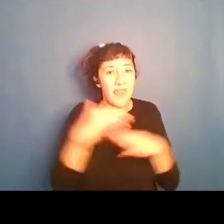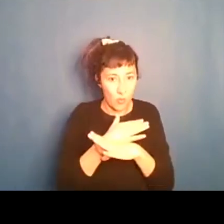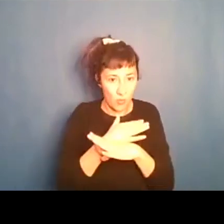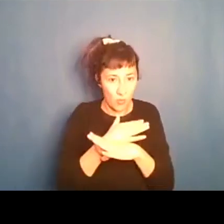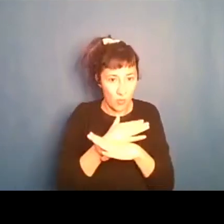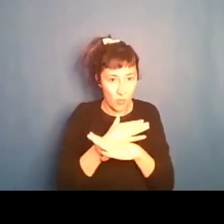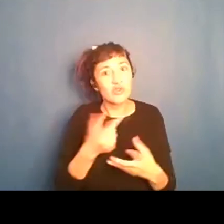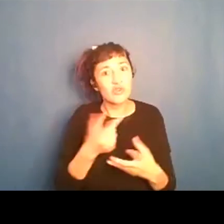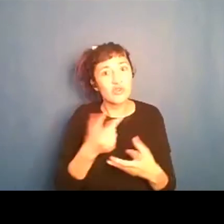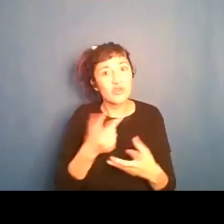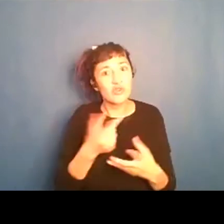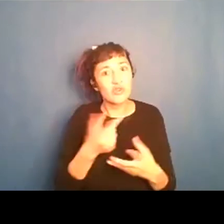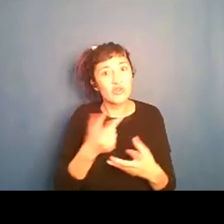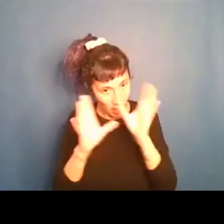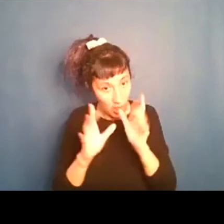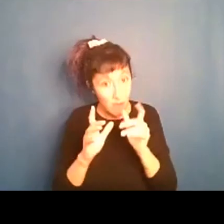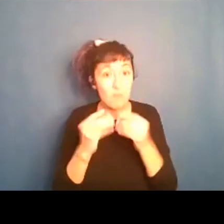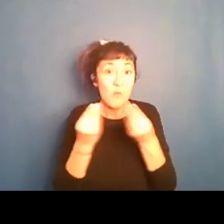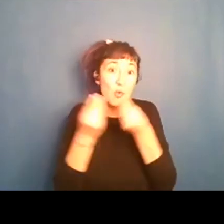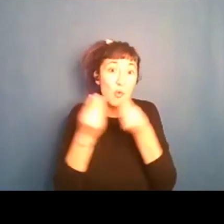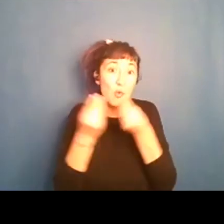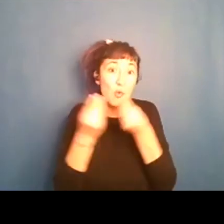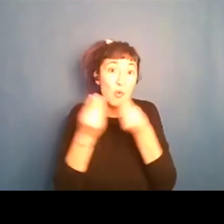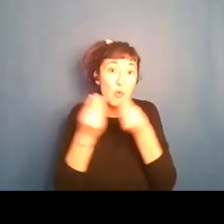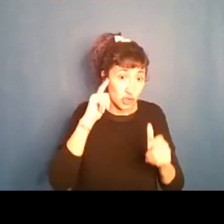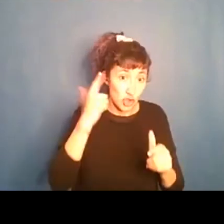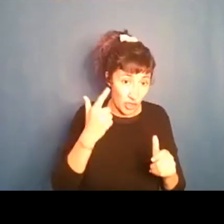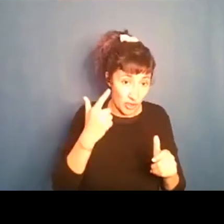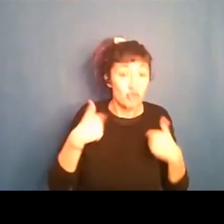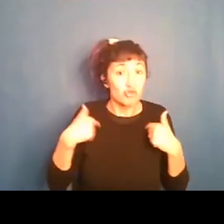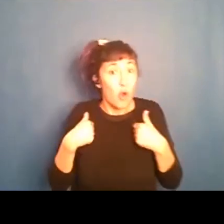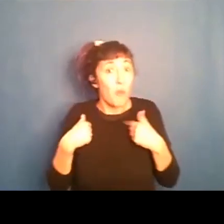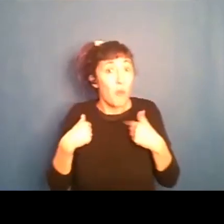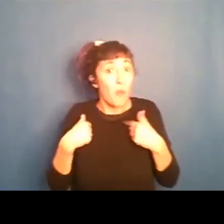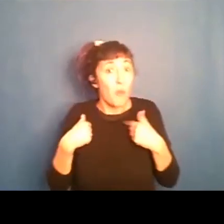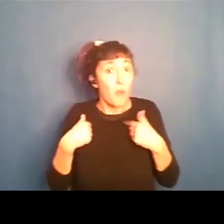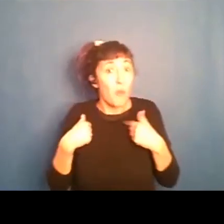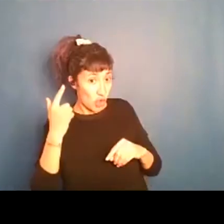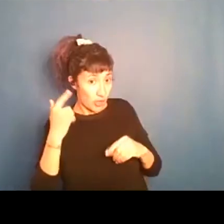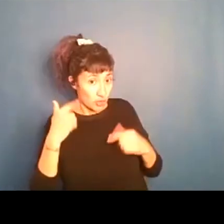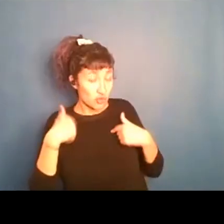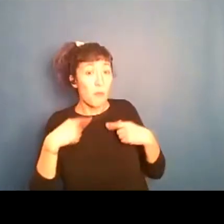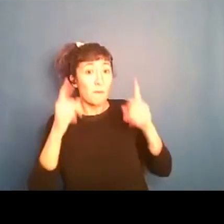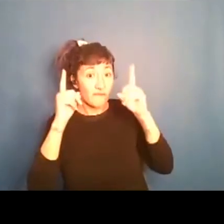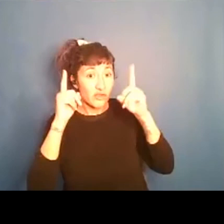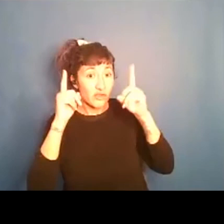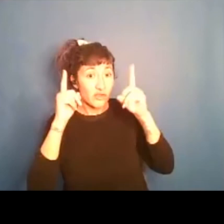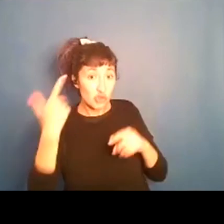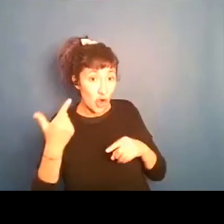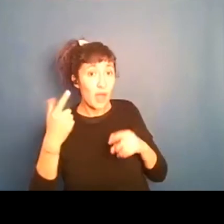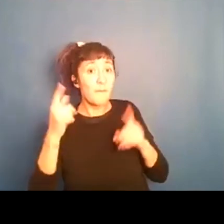muchos docentes sordos. Yo soy un docente de sorda. Soy profesora de sordos, profesora de